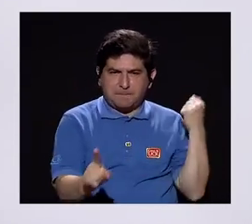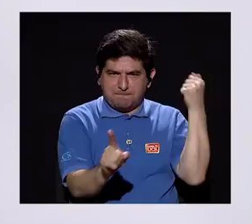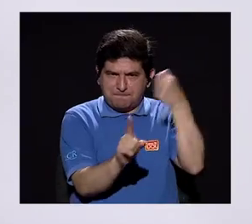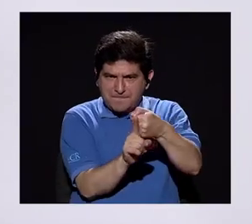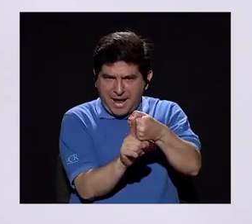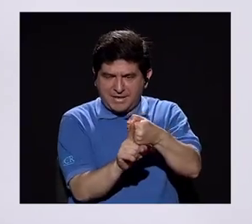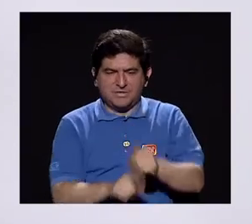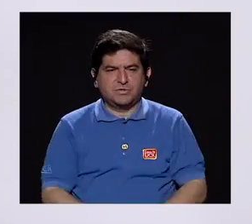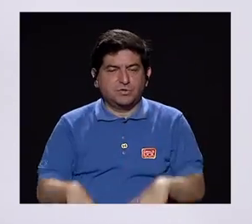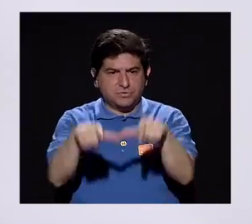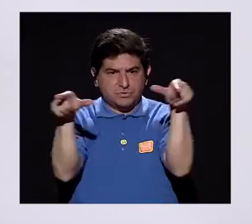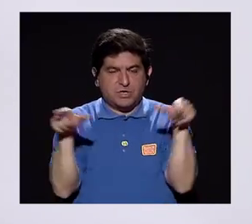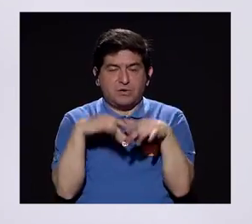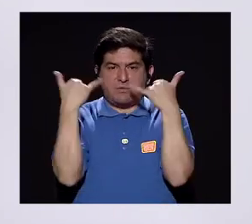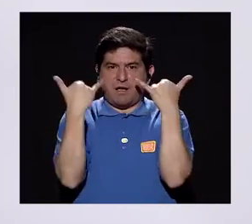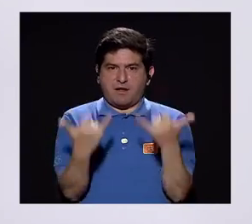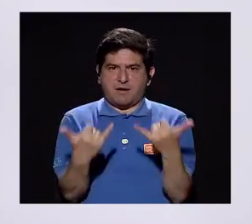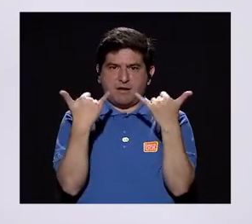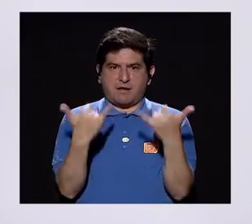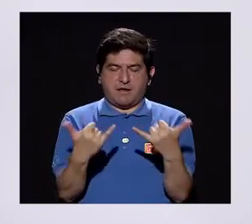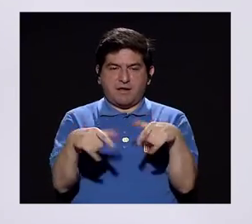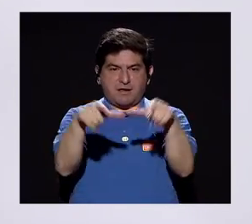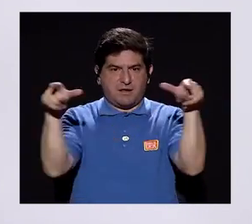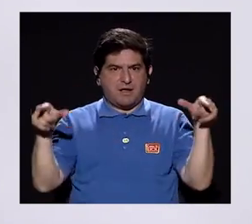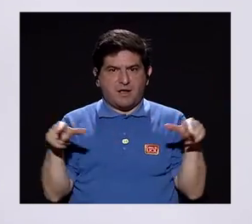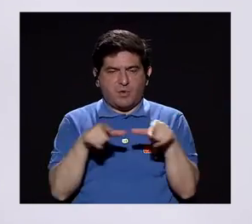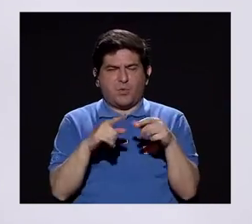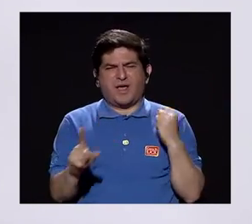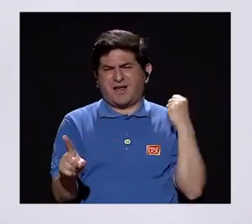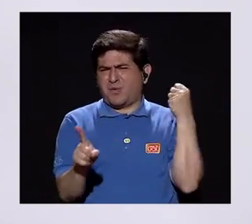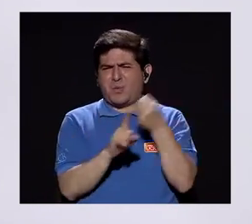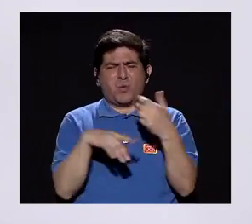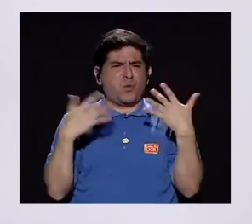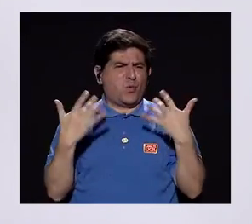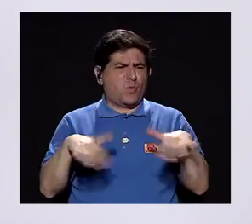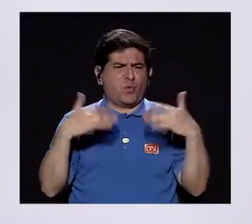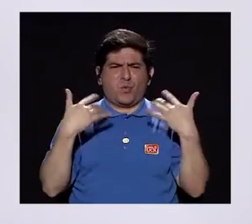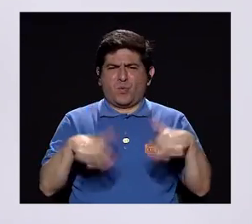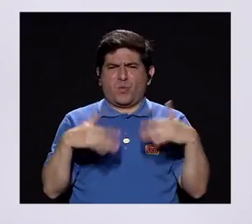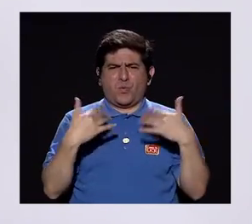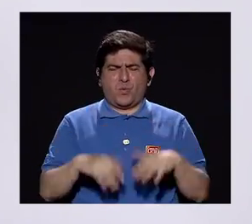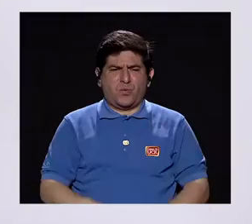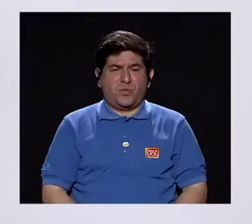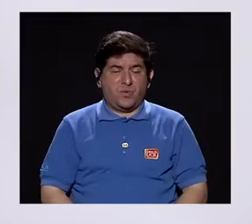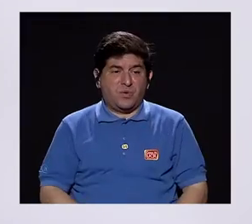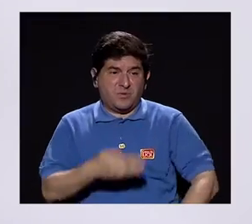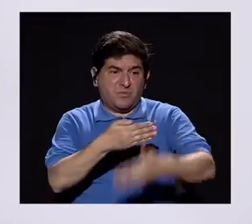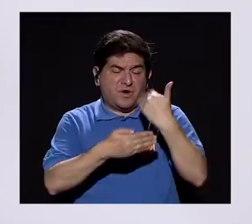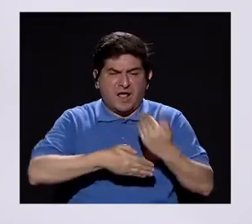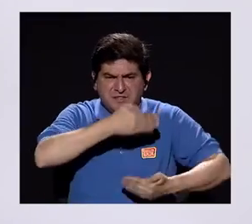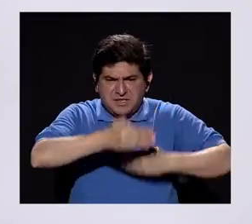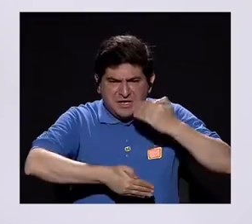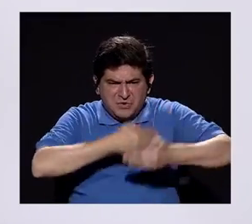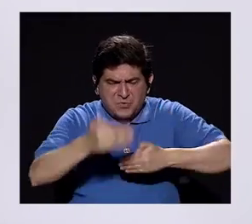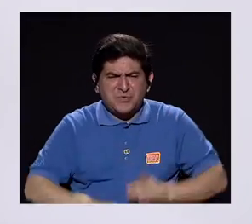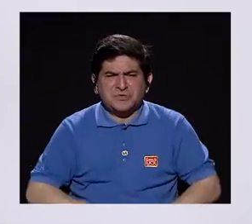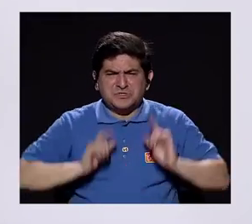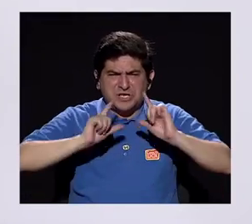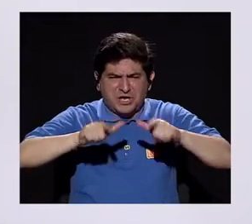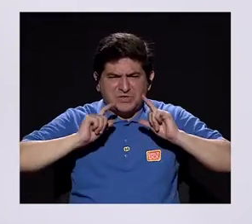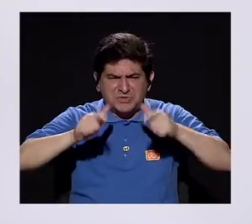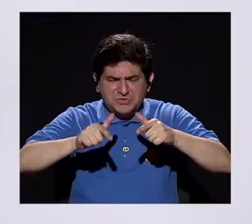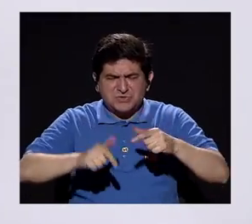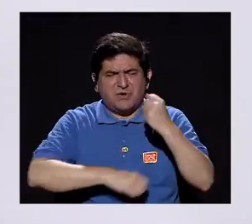impactos en la zona que ya de todas maneras era una zona muy muy impactada ahora por el manejo que se le había dado al relleno a lo largo de los